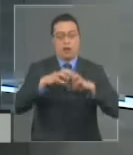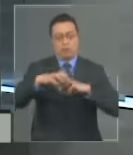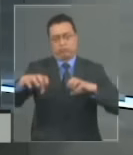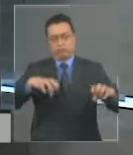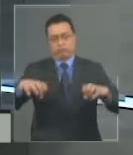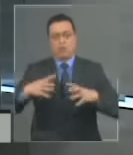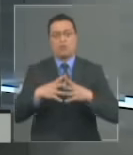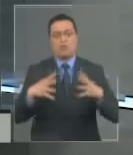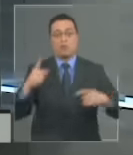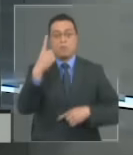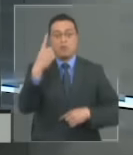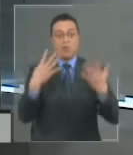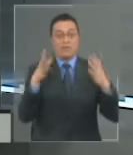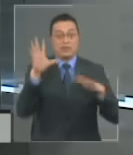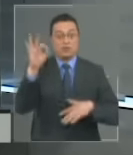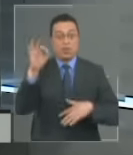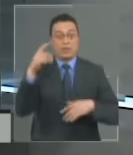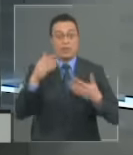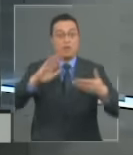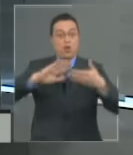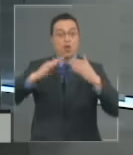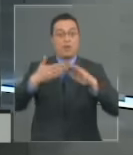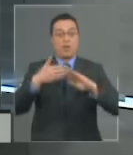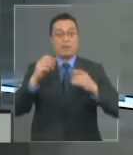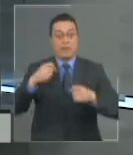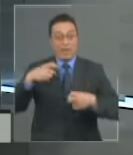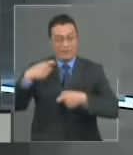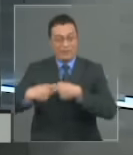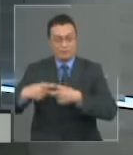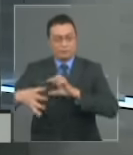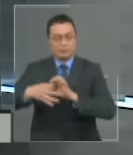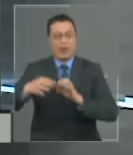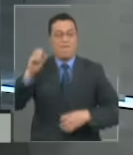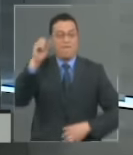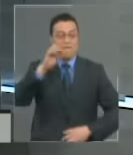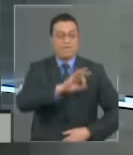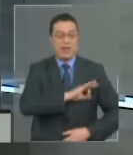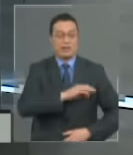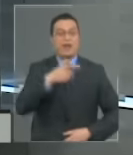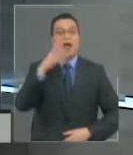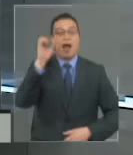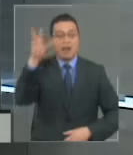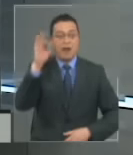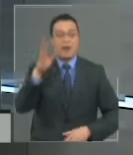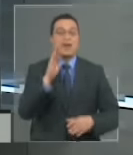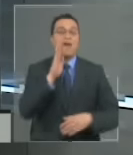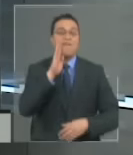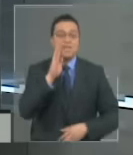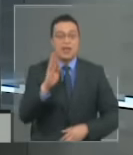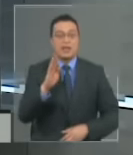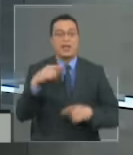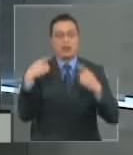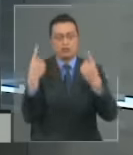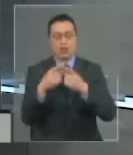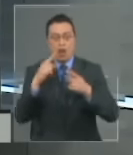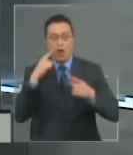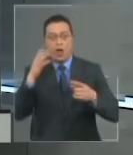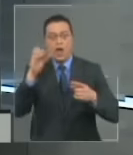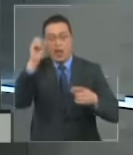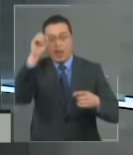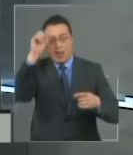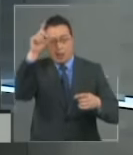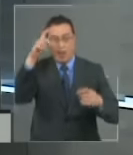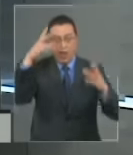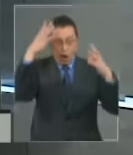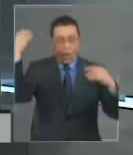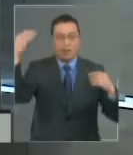en 1950 se forma la Comunidad de Acero con Francia, Alemania, Bélgica, Italia, Luxemburgo y los Países Bajos. Hoy son